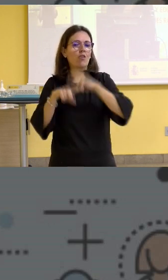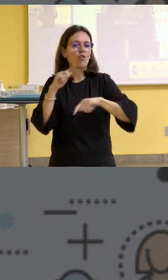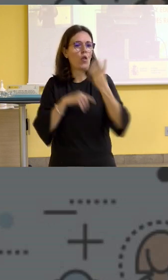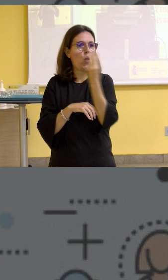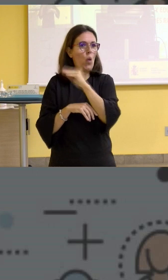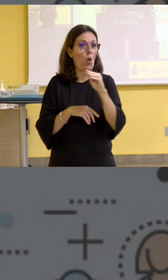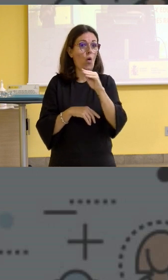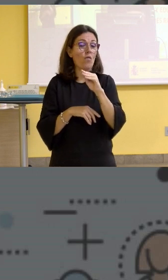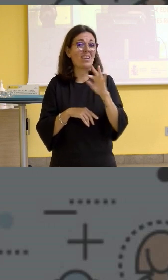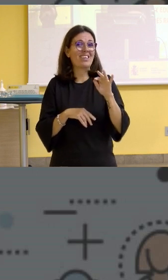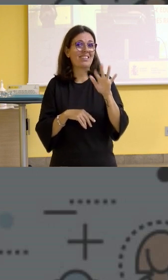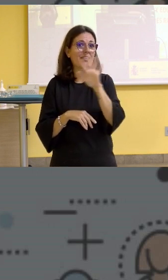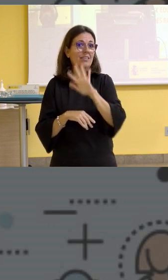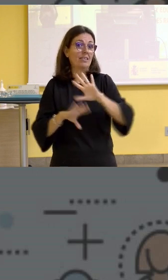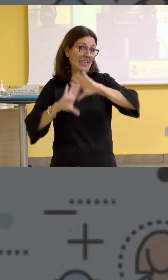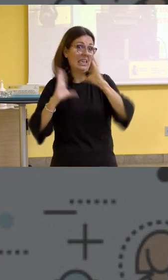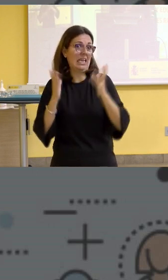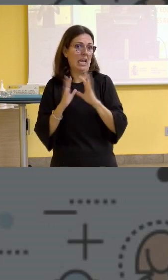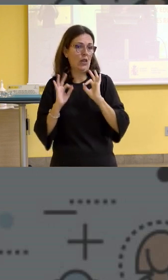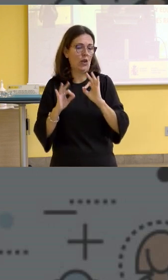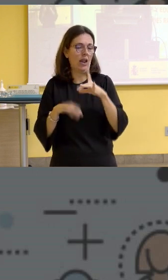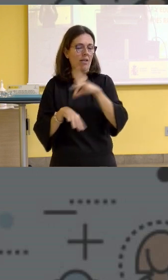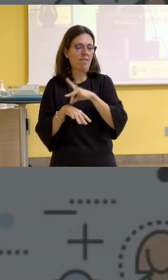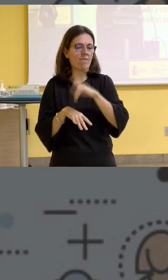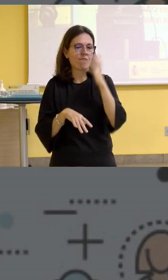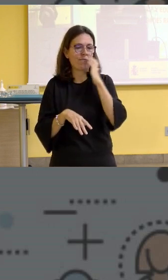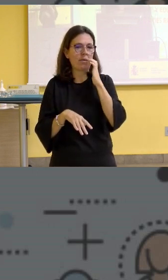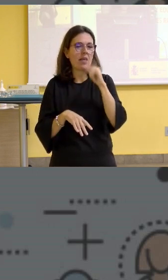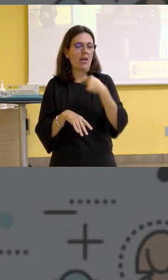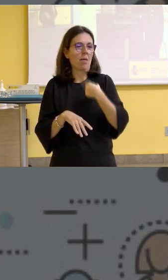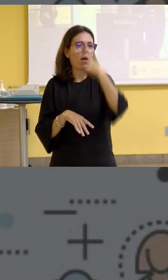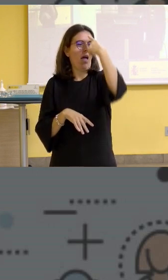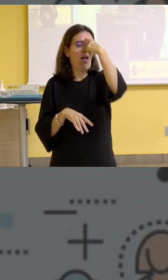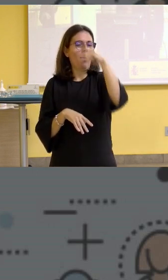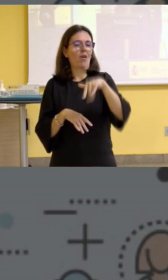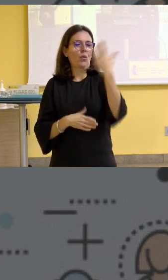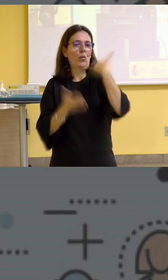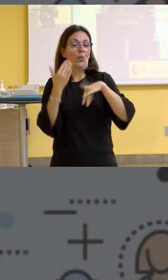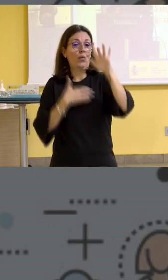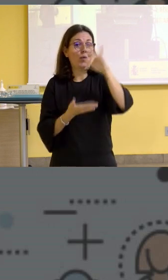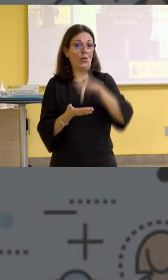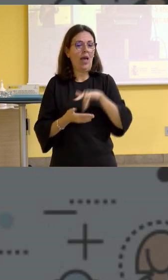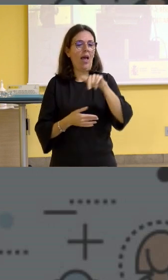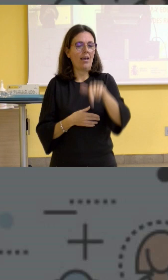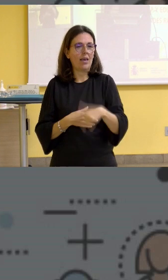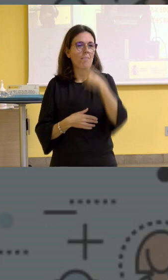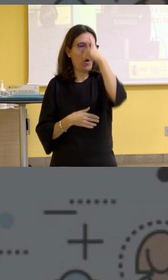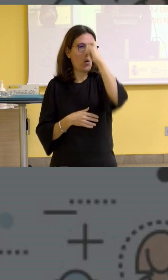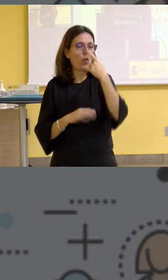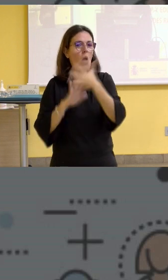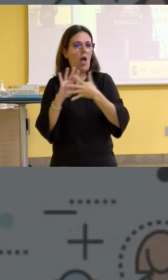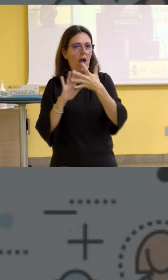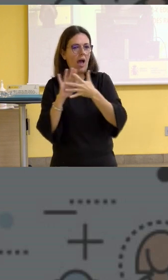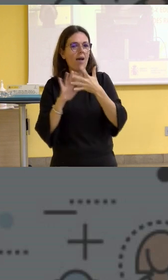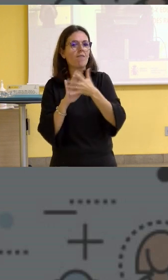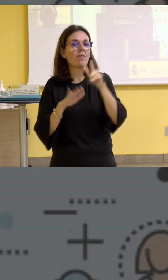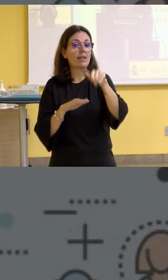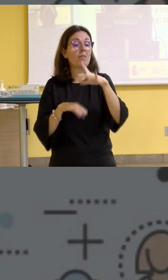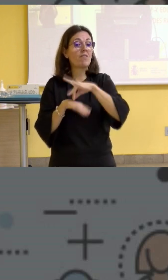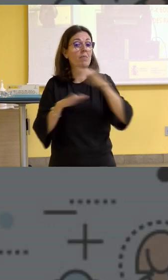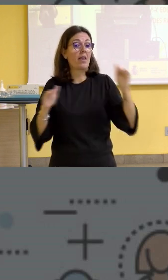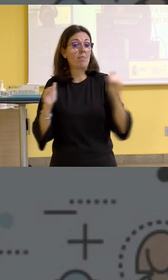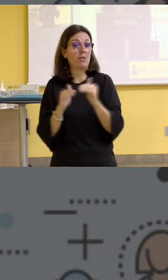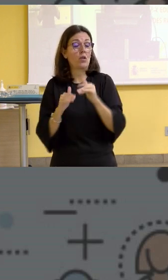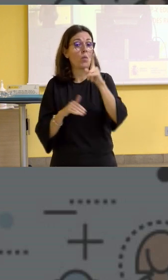Asociación Internacional de Jóvenes con enfermedad de Huntington. Y me acordaba porque esa vez que vine aquí, atendiendo a que hablamos de enfermedades minoritarias, ya que el Huntington